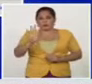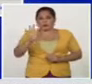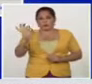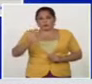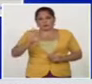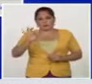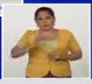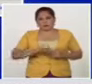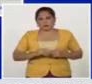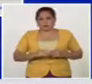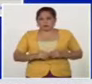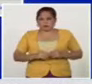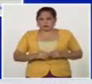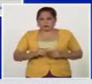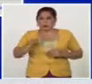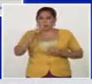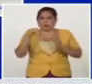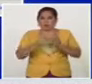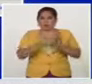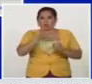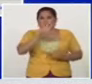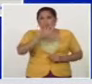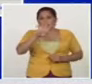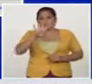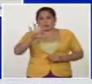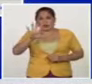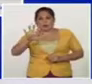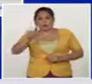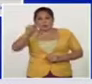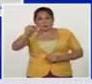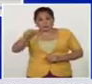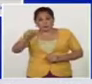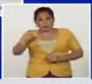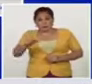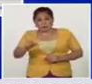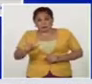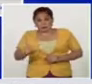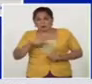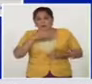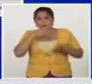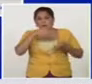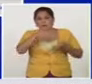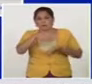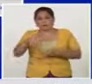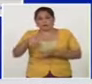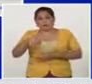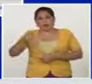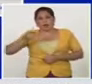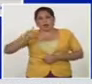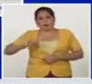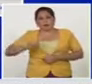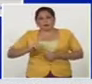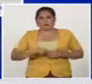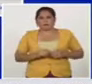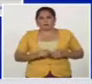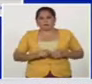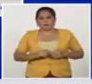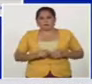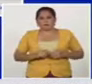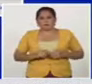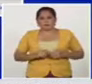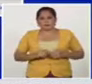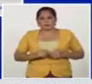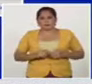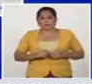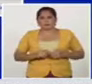18,4% con 2.545 personas que fallecieron ayer en este país. Le